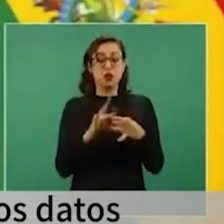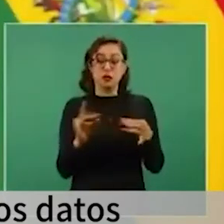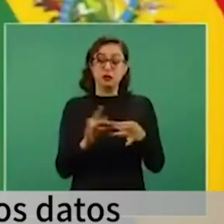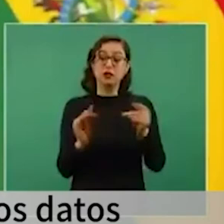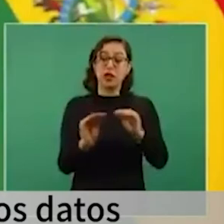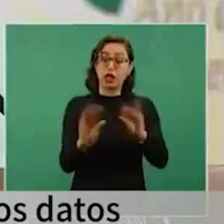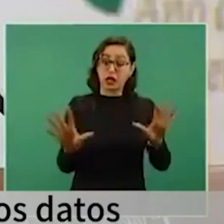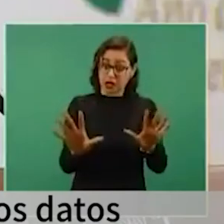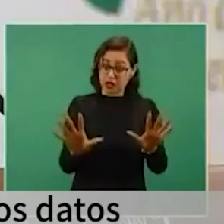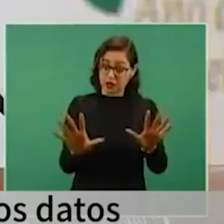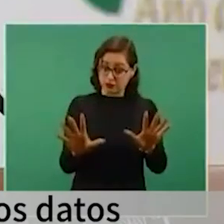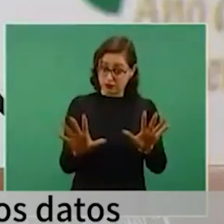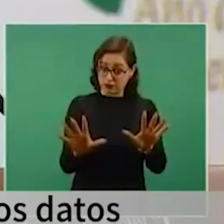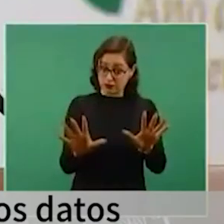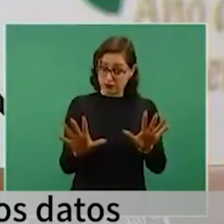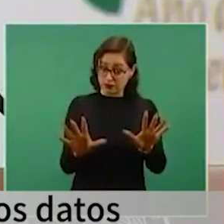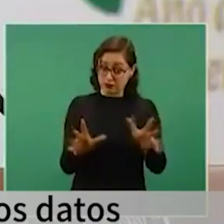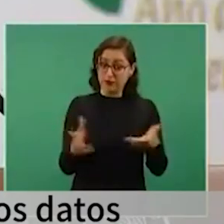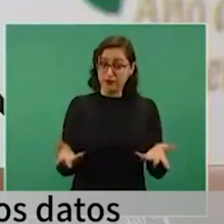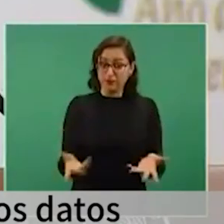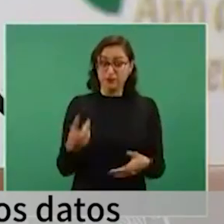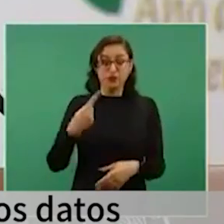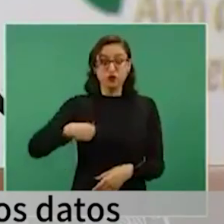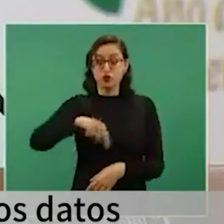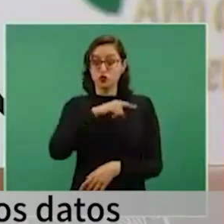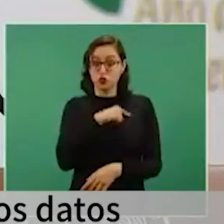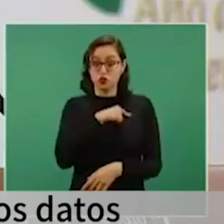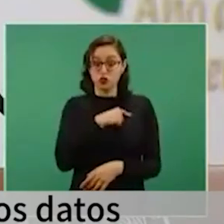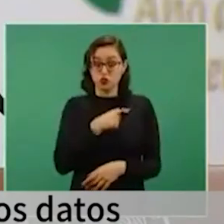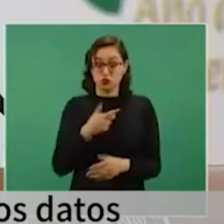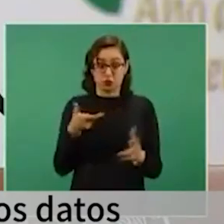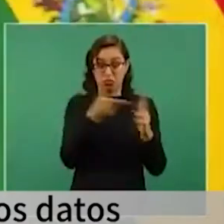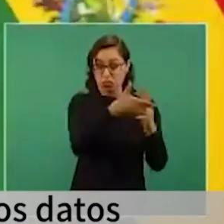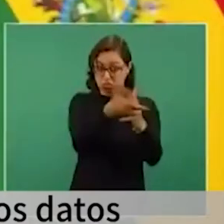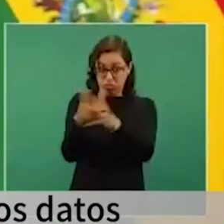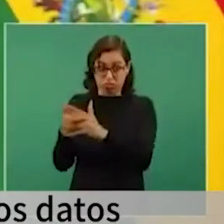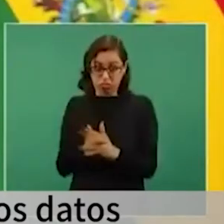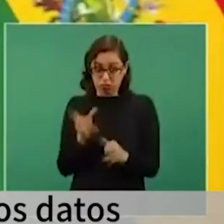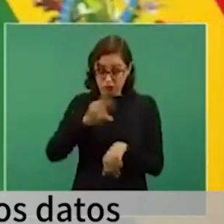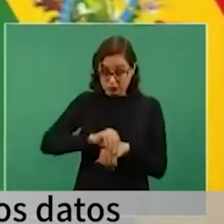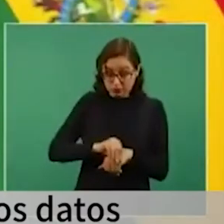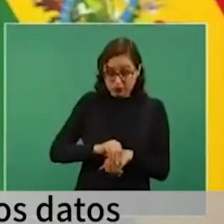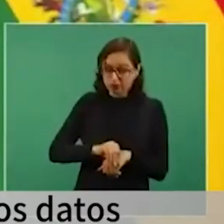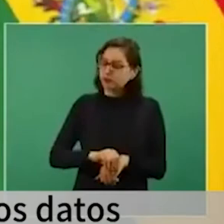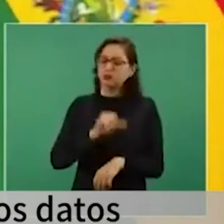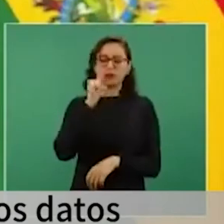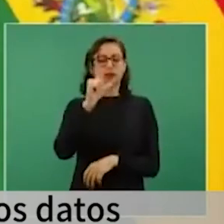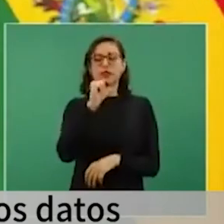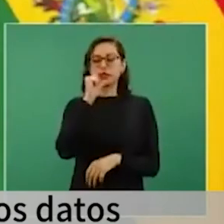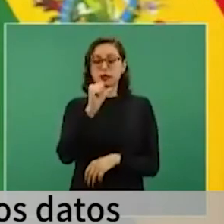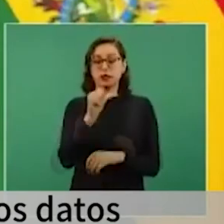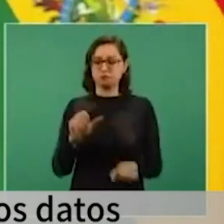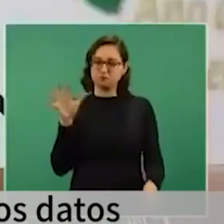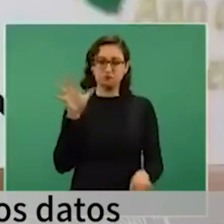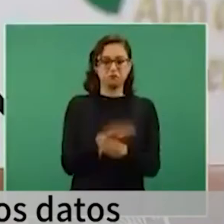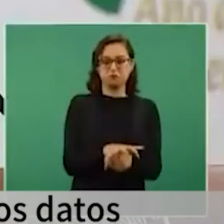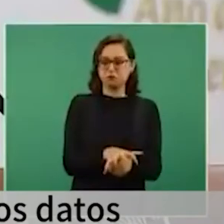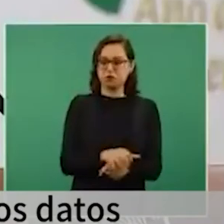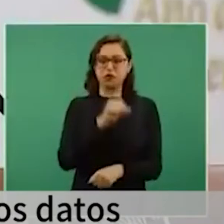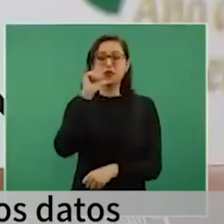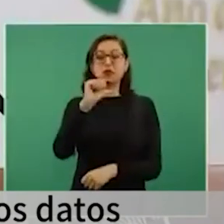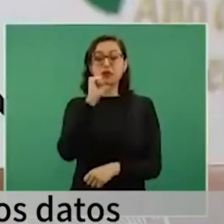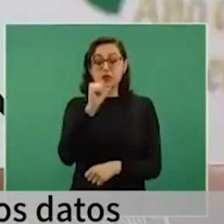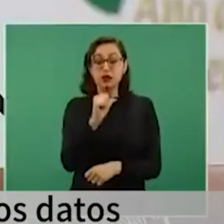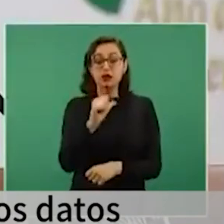nosotros no permitimos la represión, no somos iguales a los gobiernos anteriores. Y el